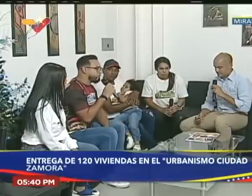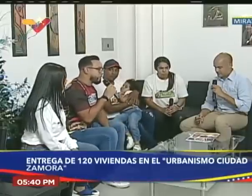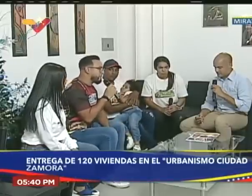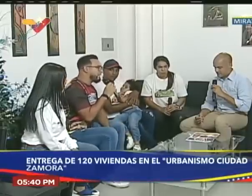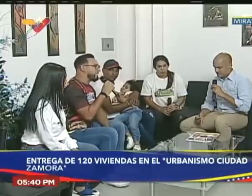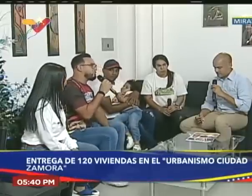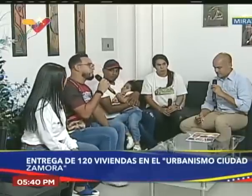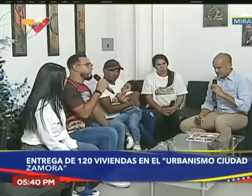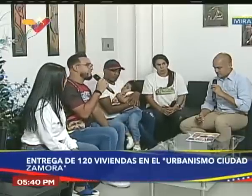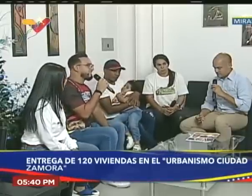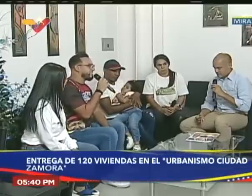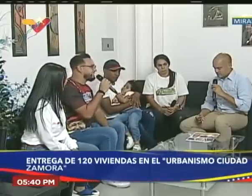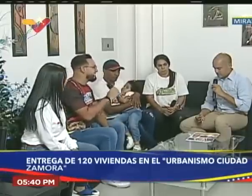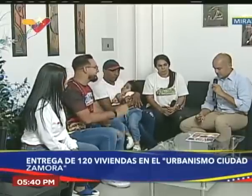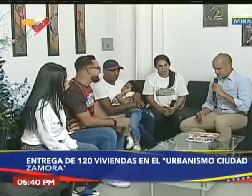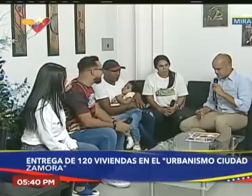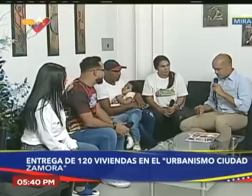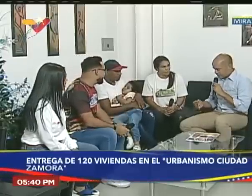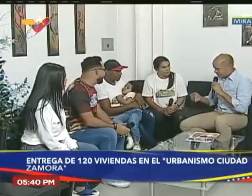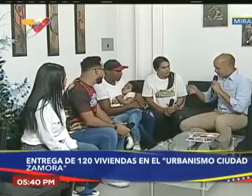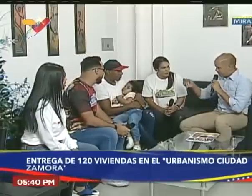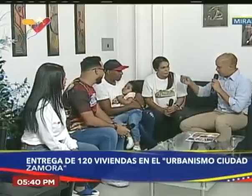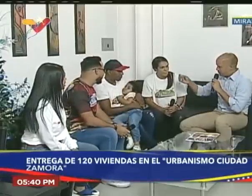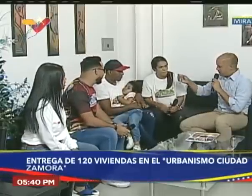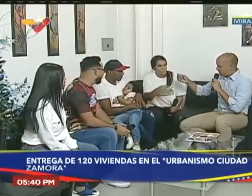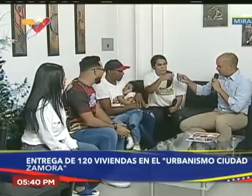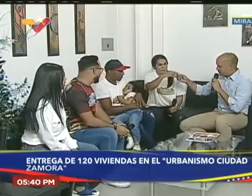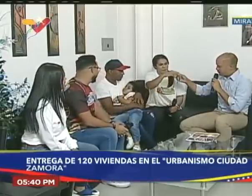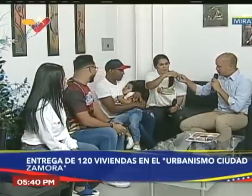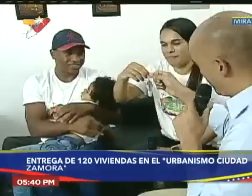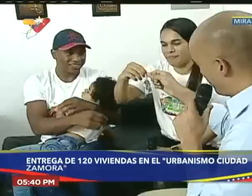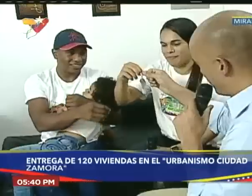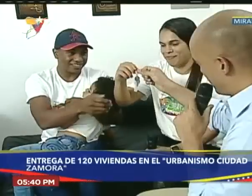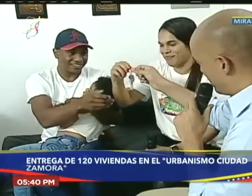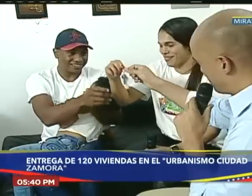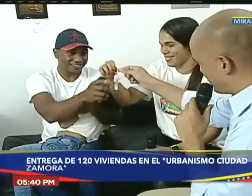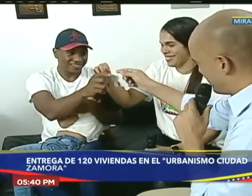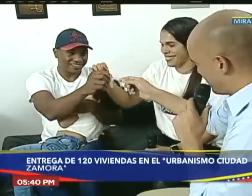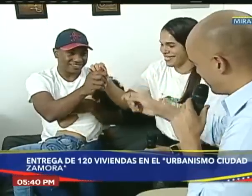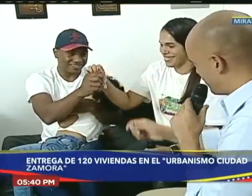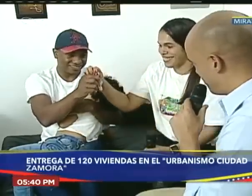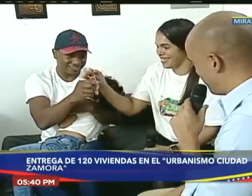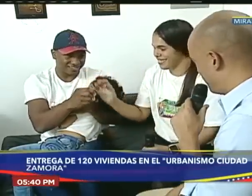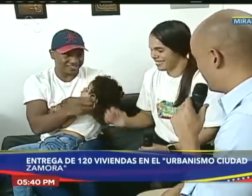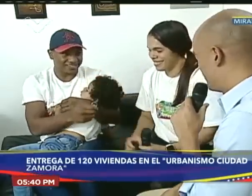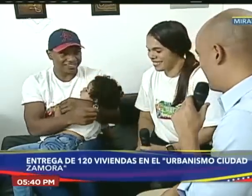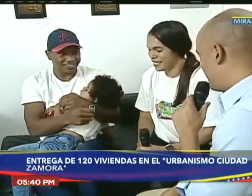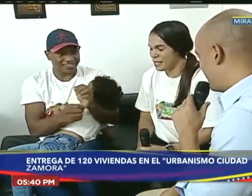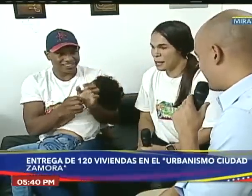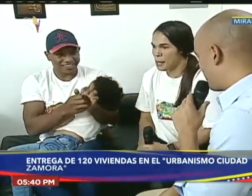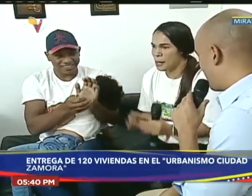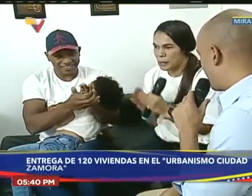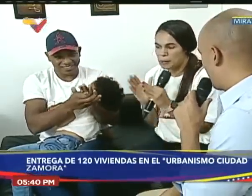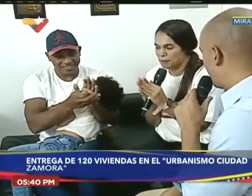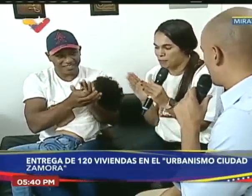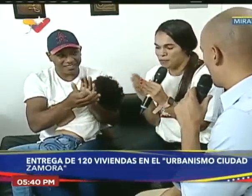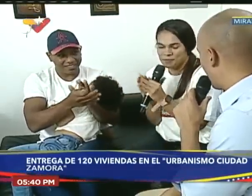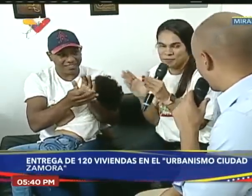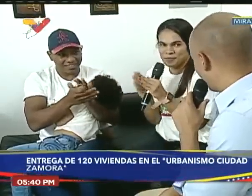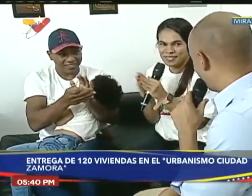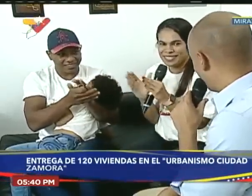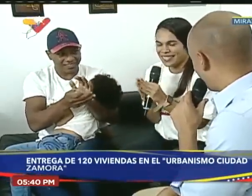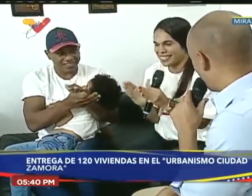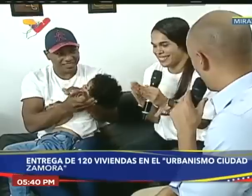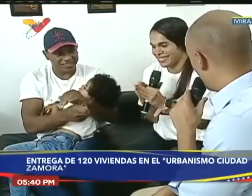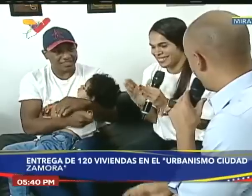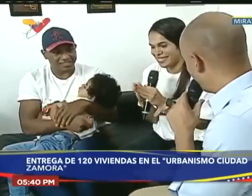y muchas bendiciones para este 2023. Bueno, Ninoska y Cristian, en nombre de la Revolución Bolivariana, del presidente Nicolás Maduro, les entrego las llaves de